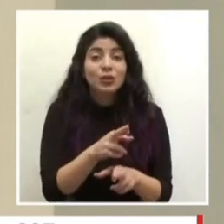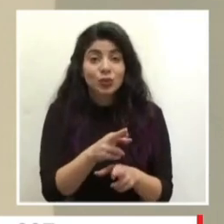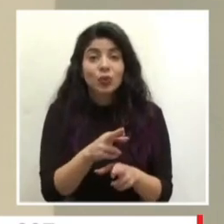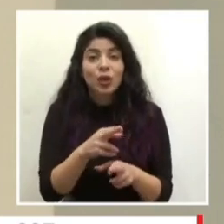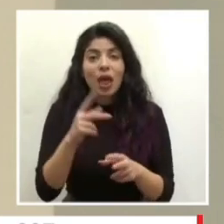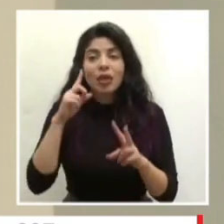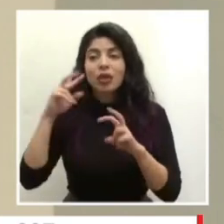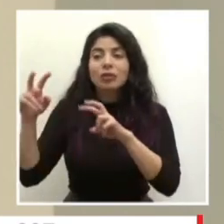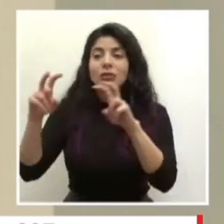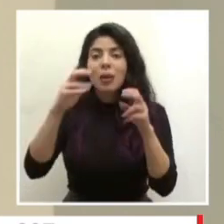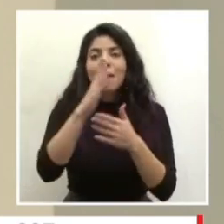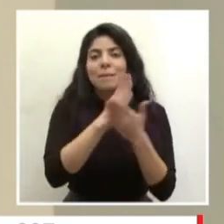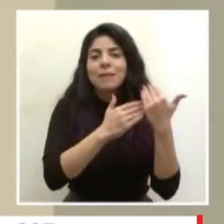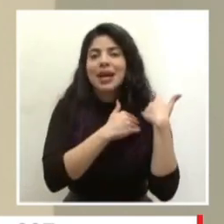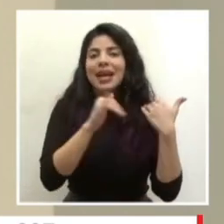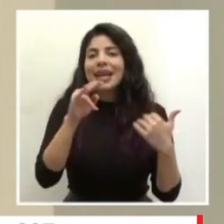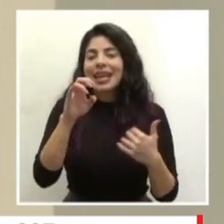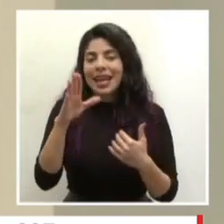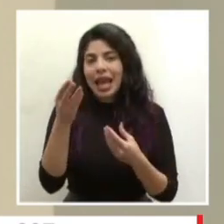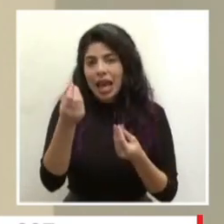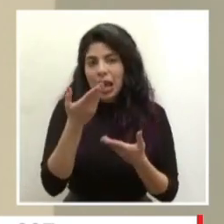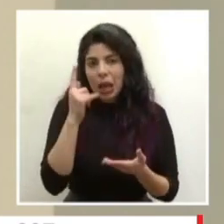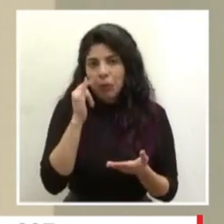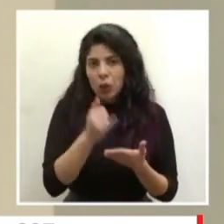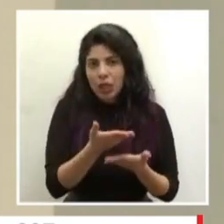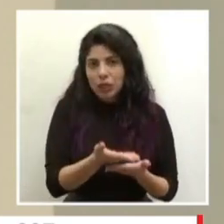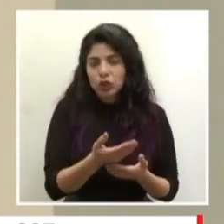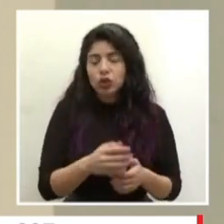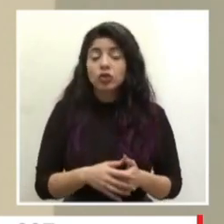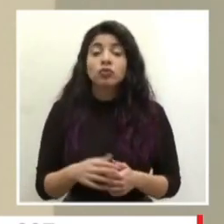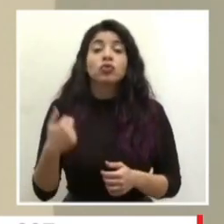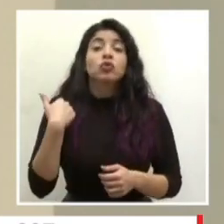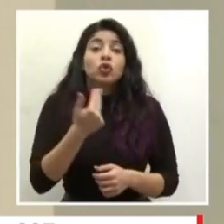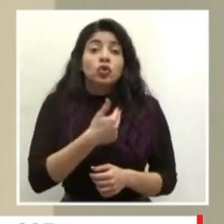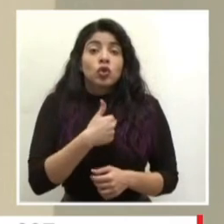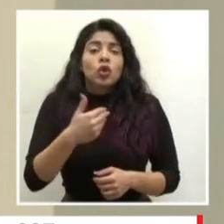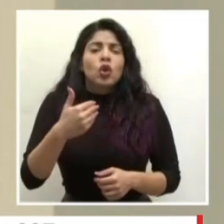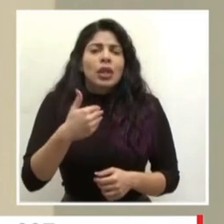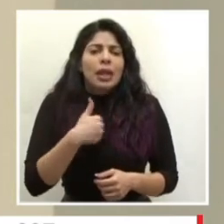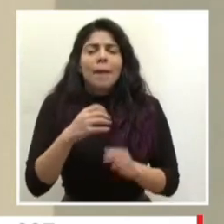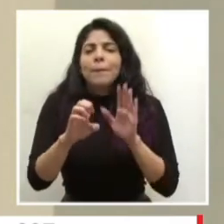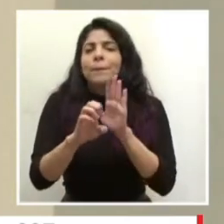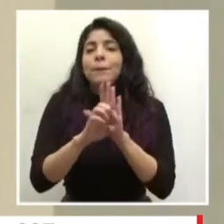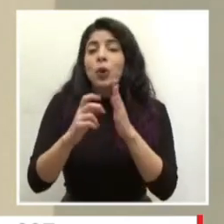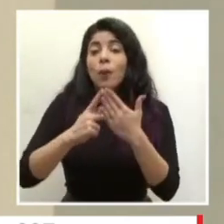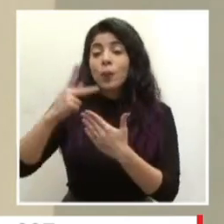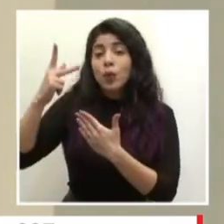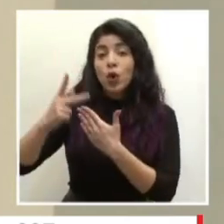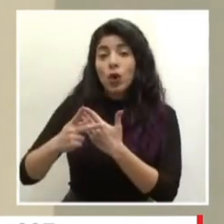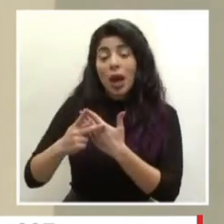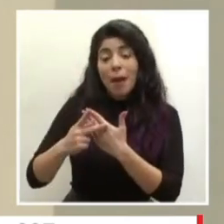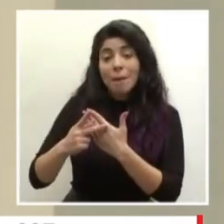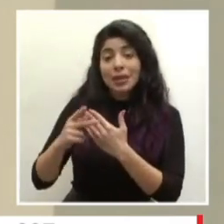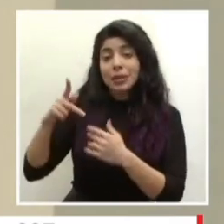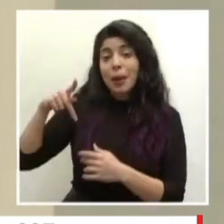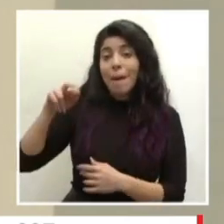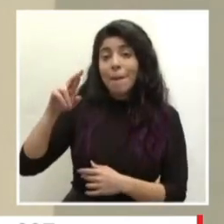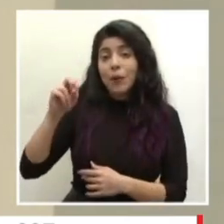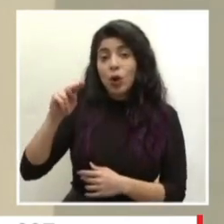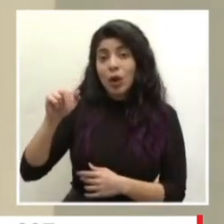móvil que hace el INEC. En este sentido, nosotros tenemos no solamente, por ejemplo, los programas a través de PRONAE,